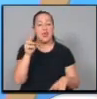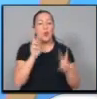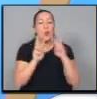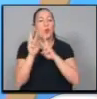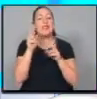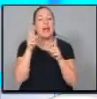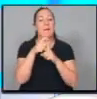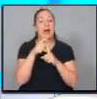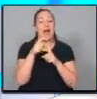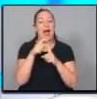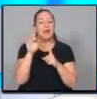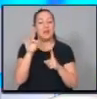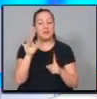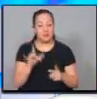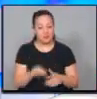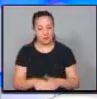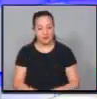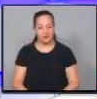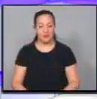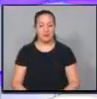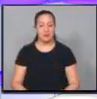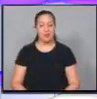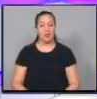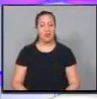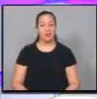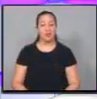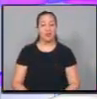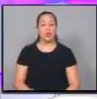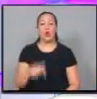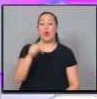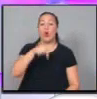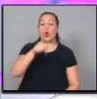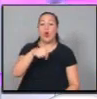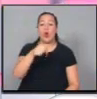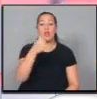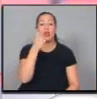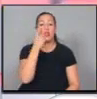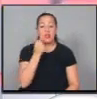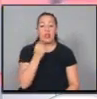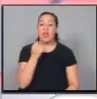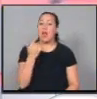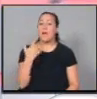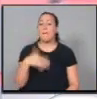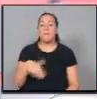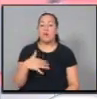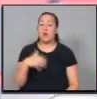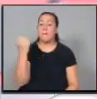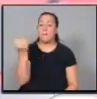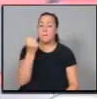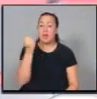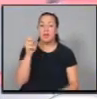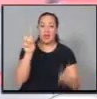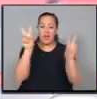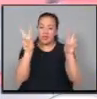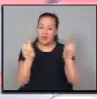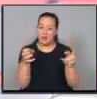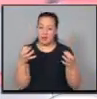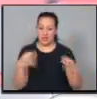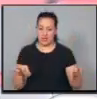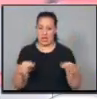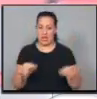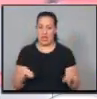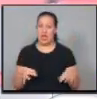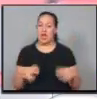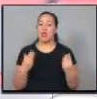Vamos a complicarlo. Lo vamos a poner en un lío bárbaro. Bueno, fíjate, hoy es un día muy importante para un tema bastante sensible que ha despertado